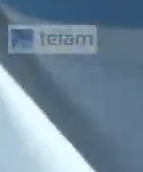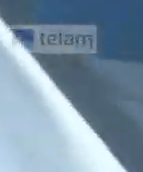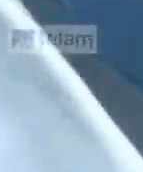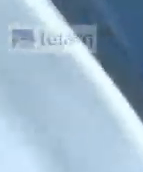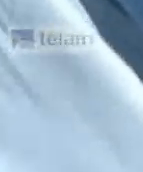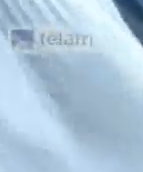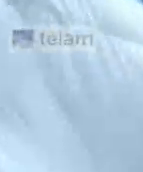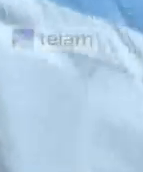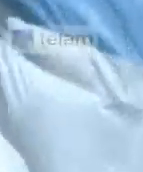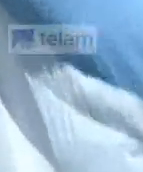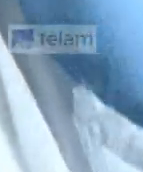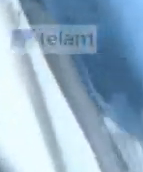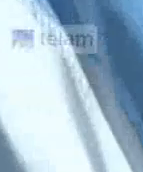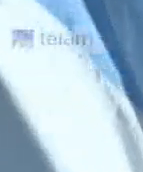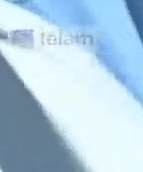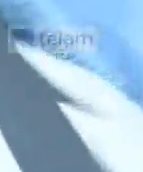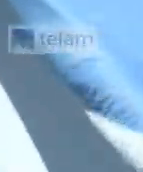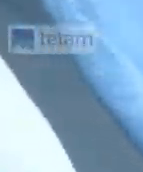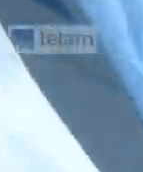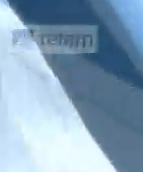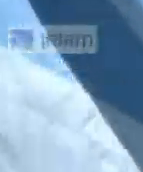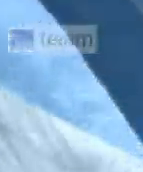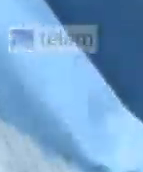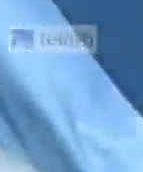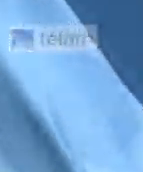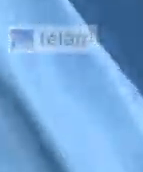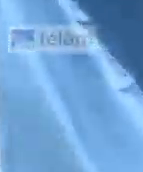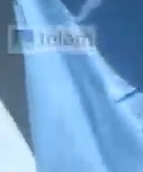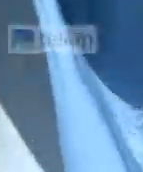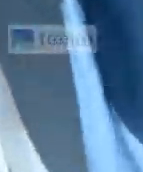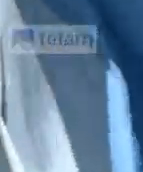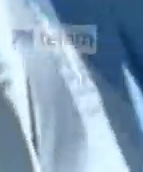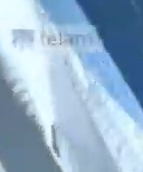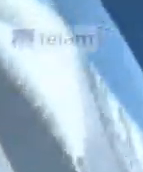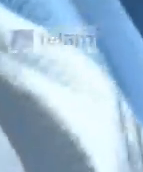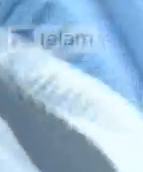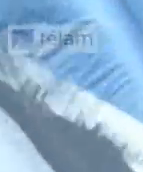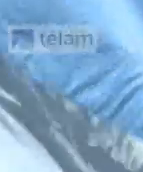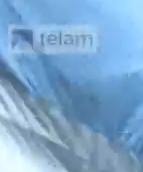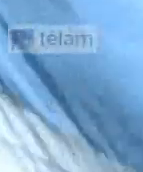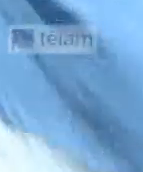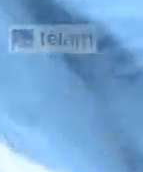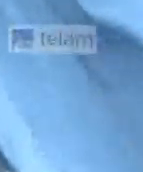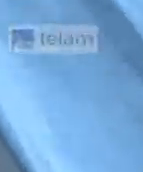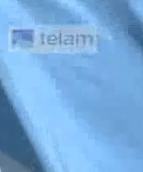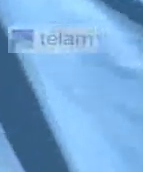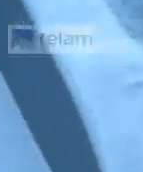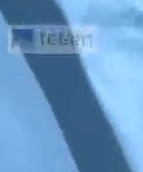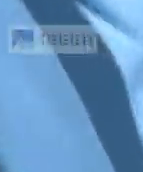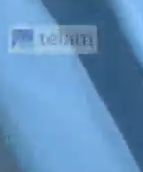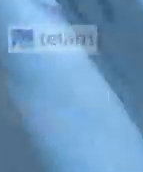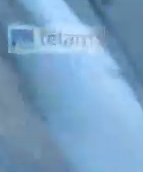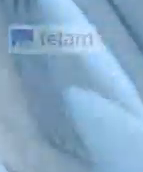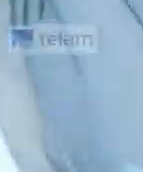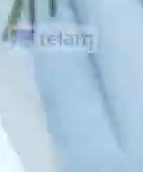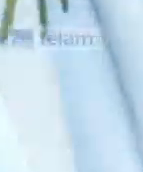Radiodifusión Argentina al Exterior, con motivo de conmemorarse los 203 años de la Revolución de Mayo.